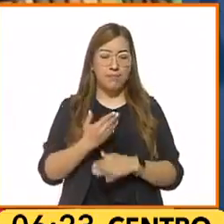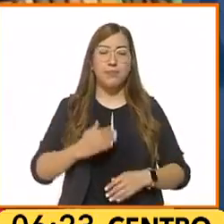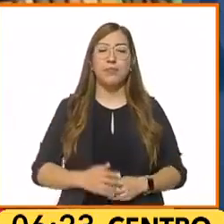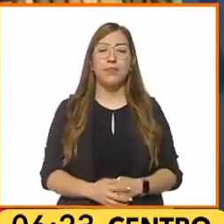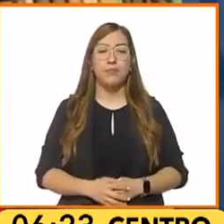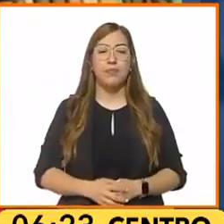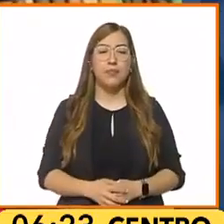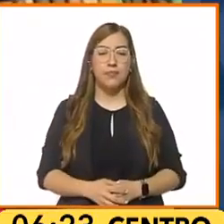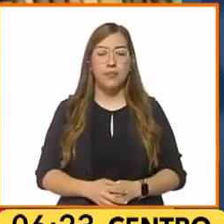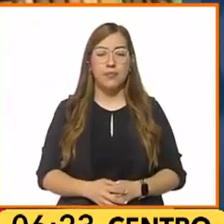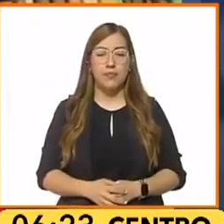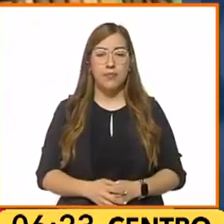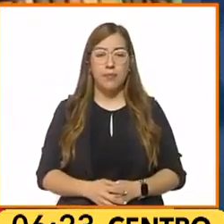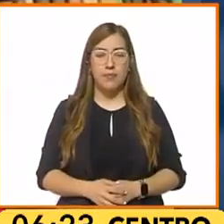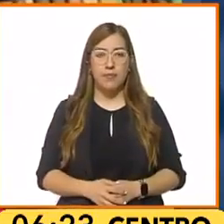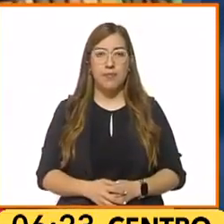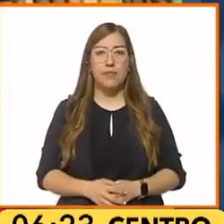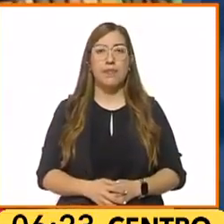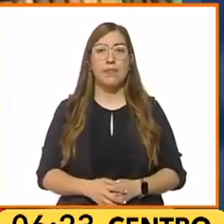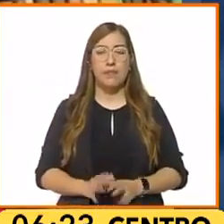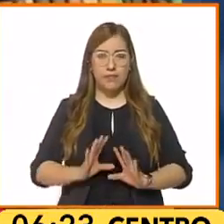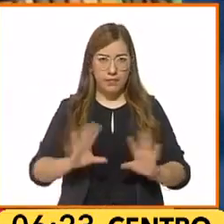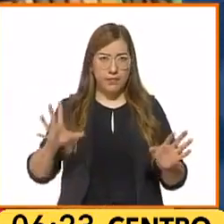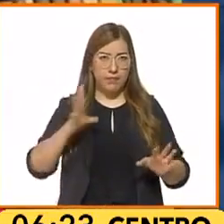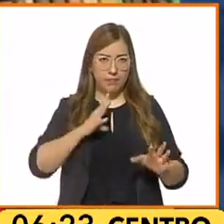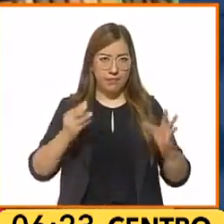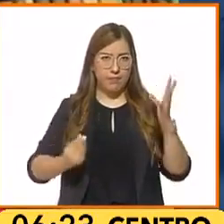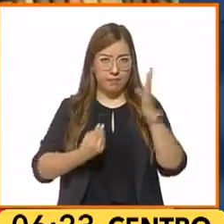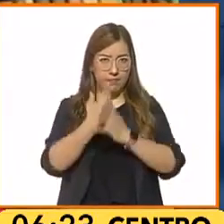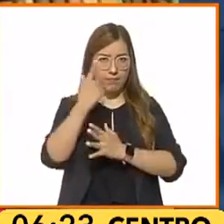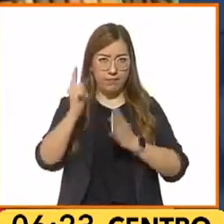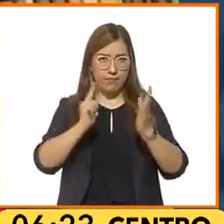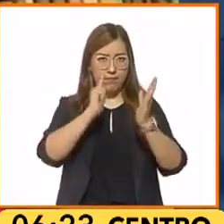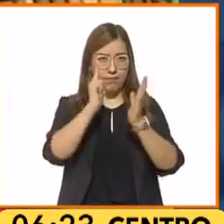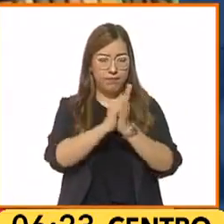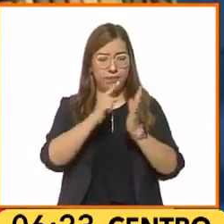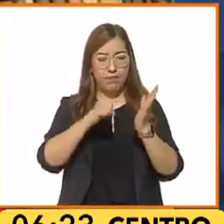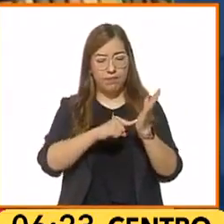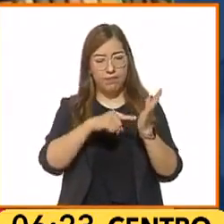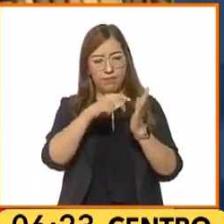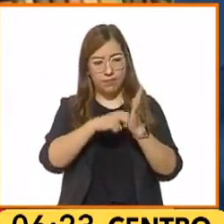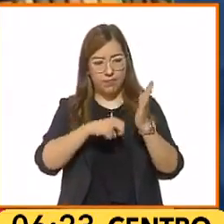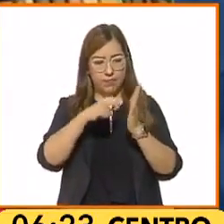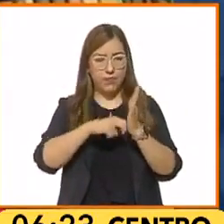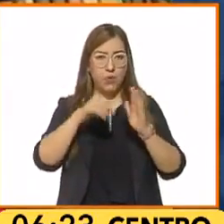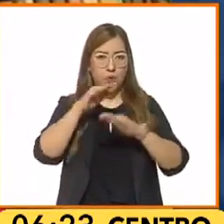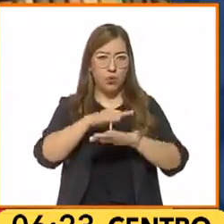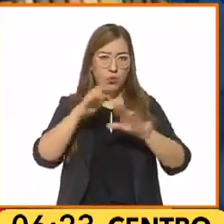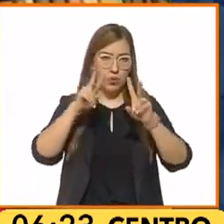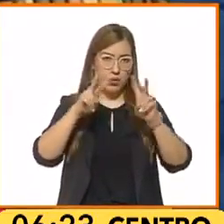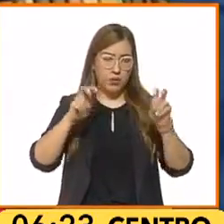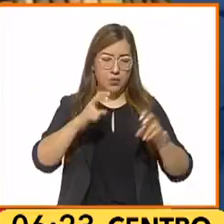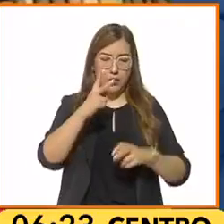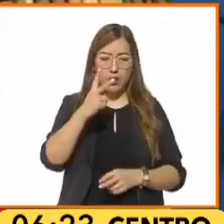ha incorporado dentro de esta iniciativa de ley en materia de telecomunicaciones y